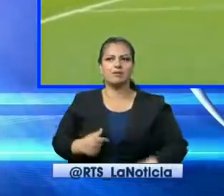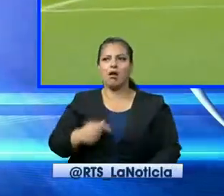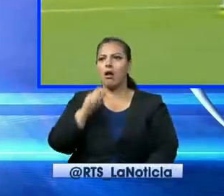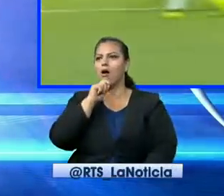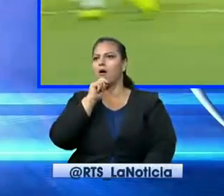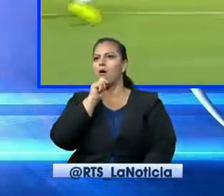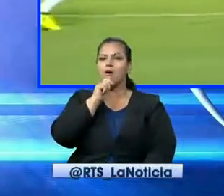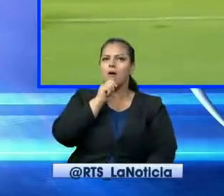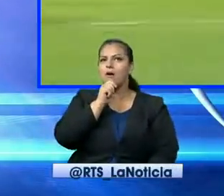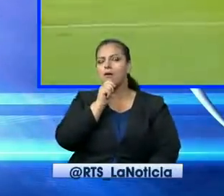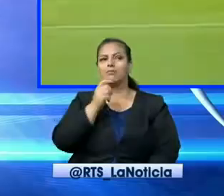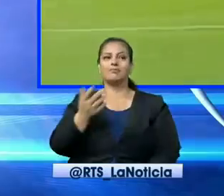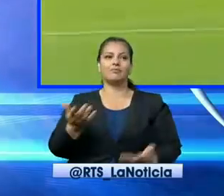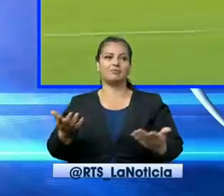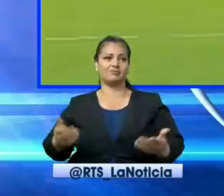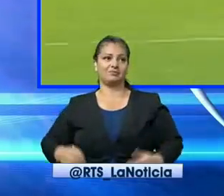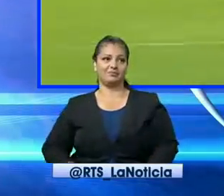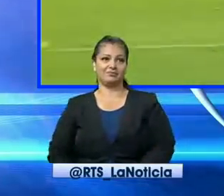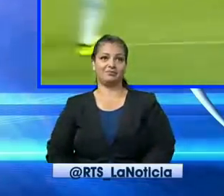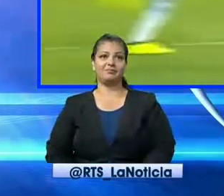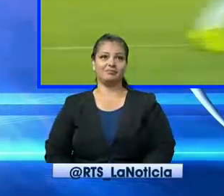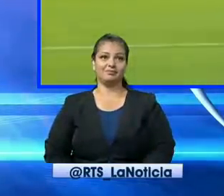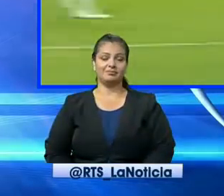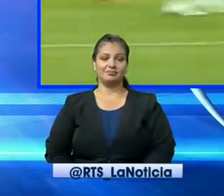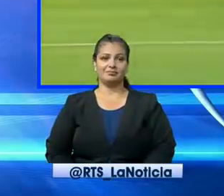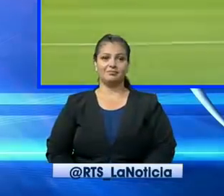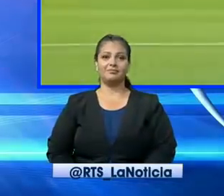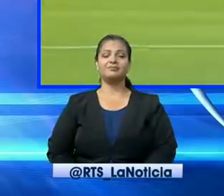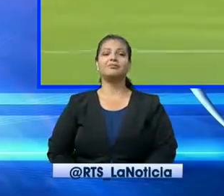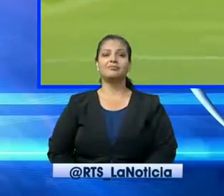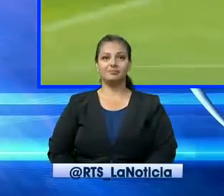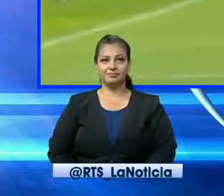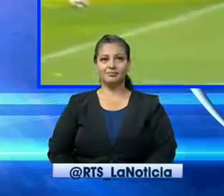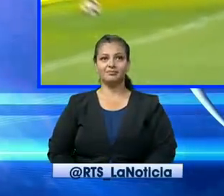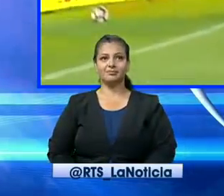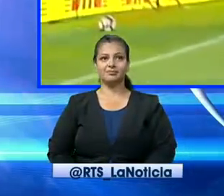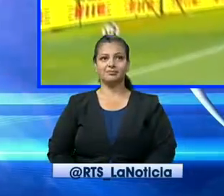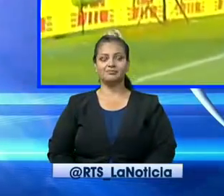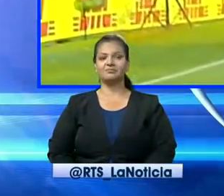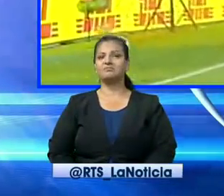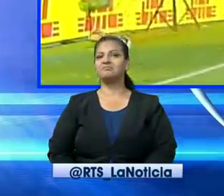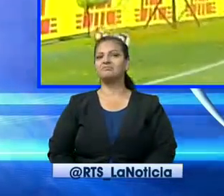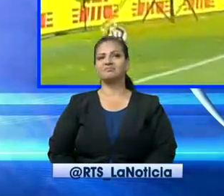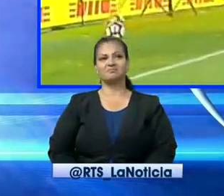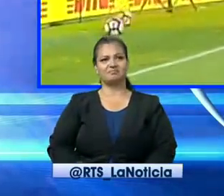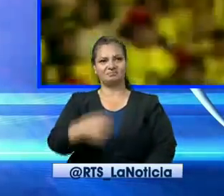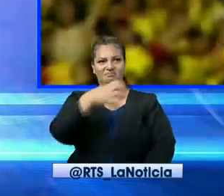parece que ellos sí vieron los videos y anularon a todo el mundo días